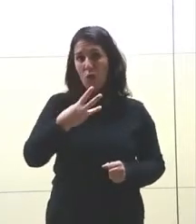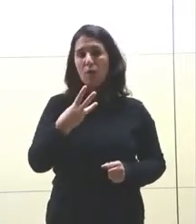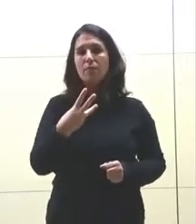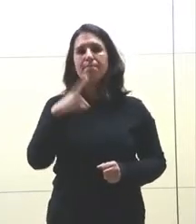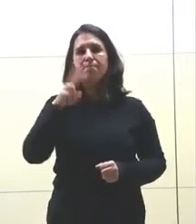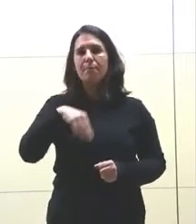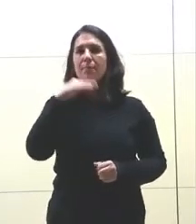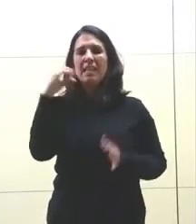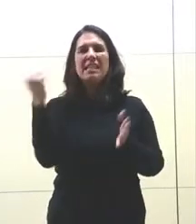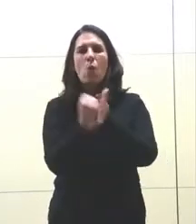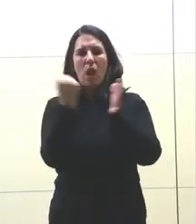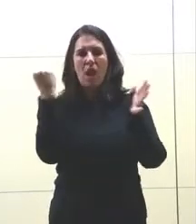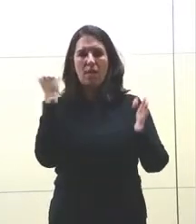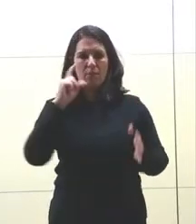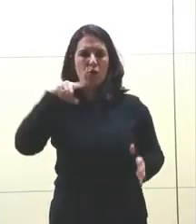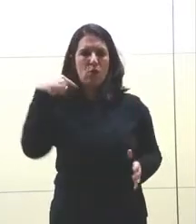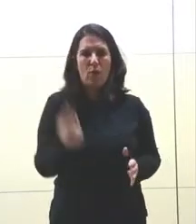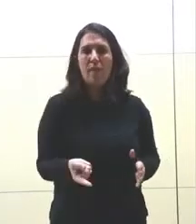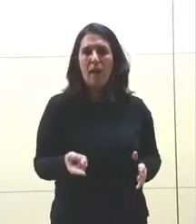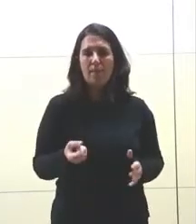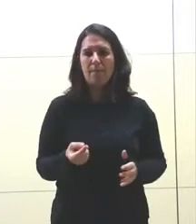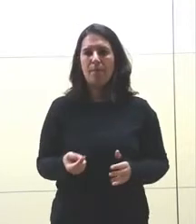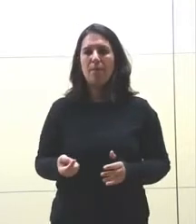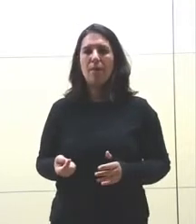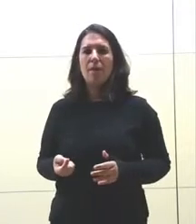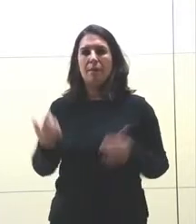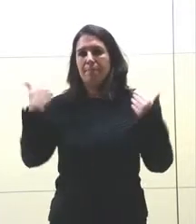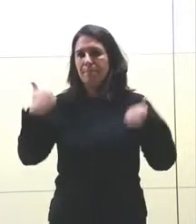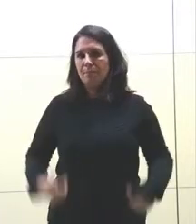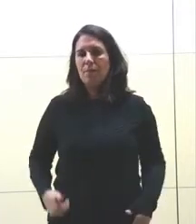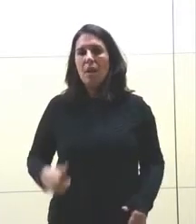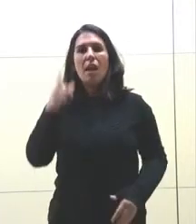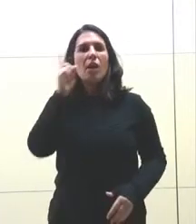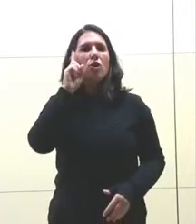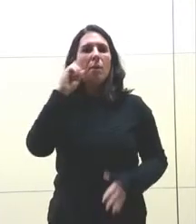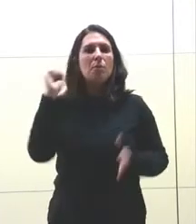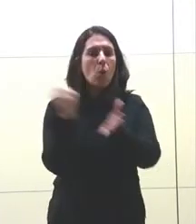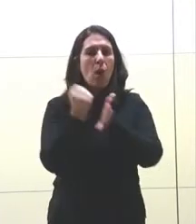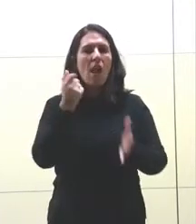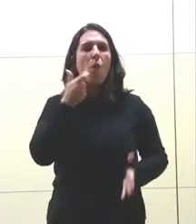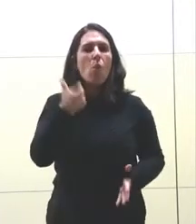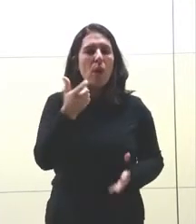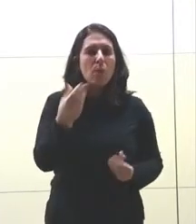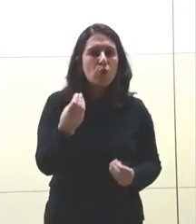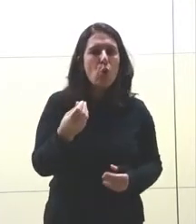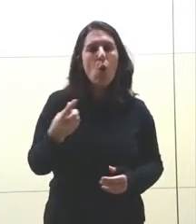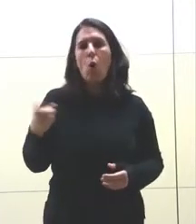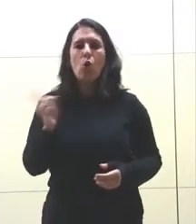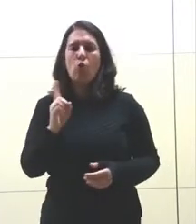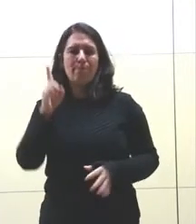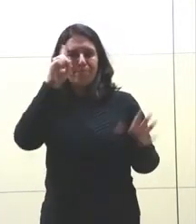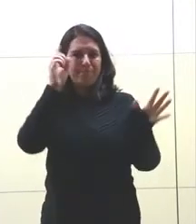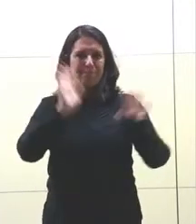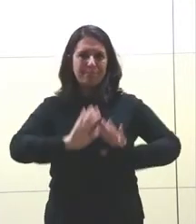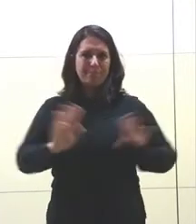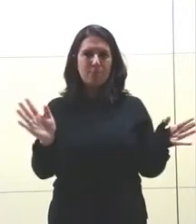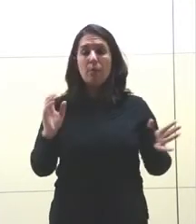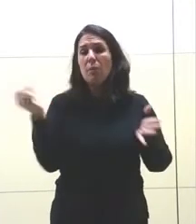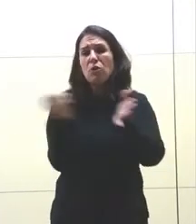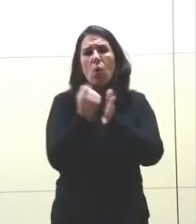alguna secuela. No sabemos si esas secuelas van a durar mucho tiempo o no. Secuelas de todo